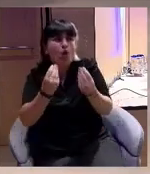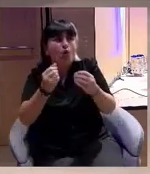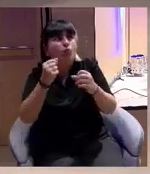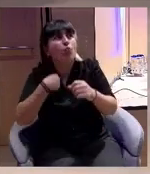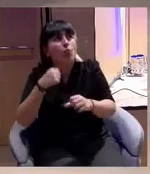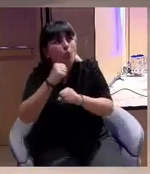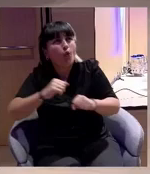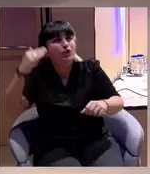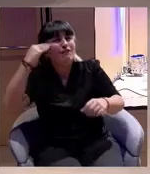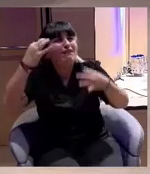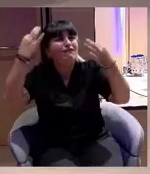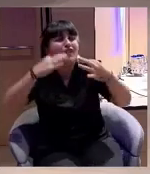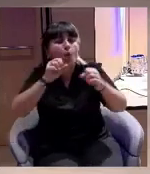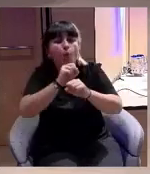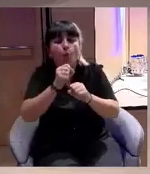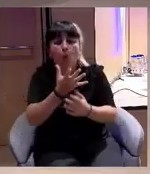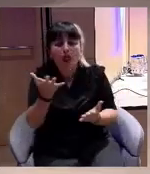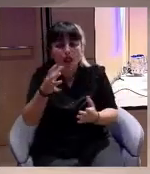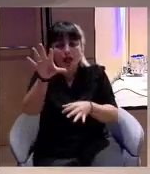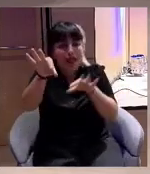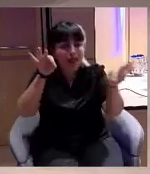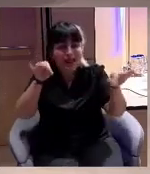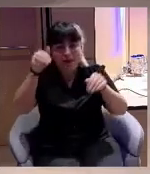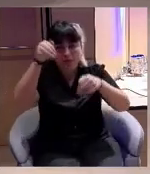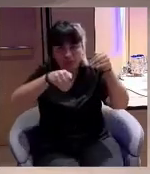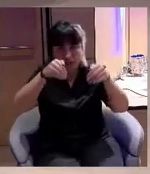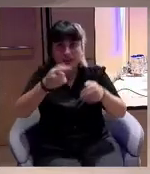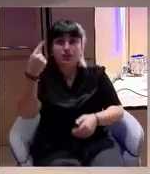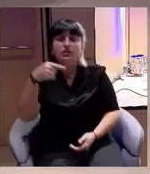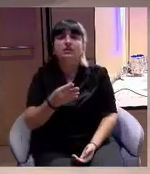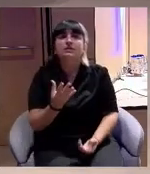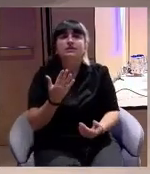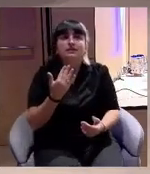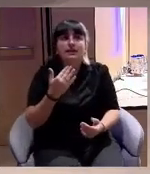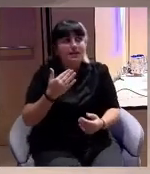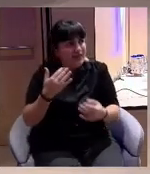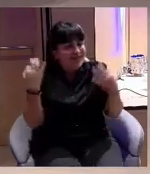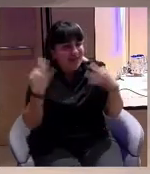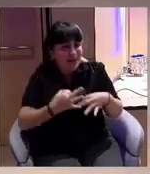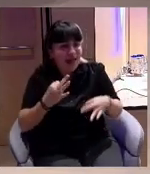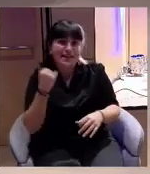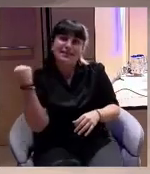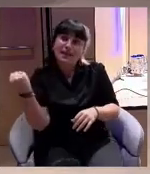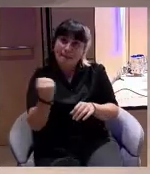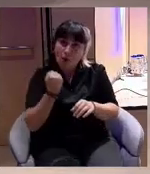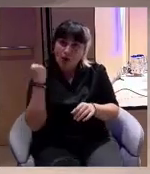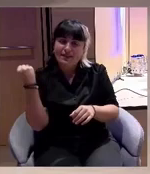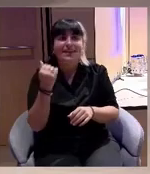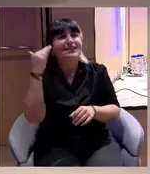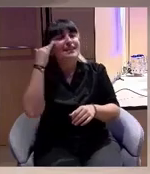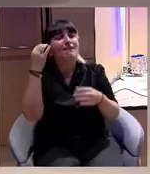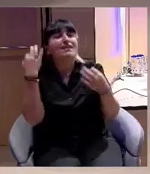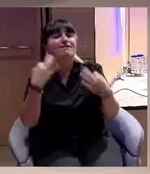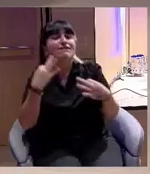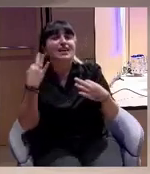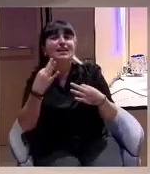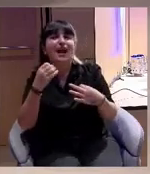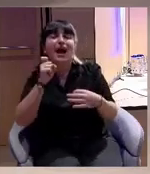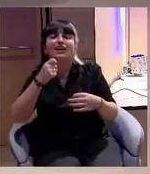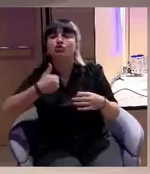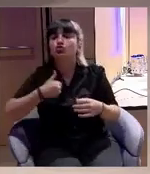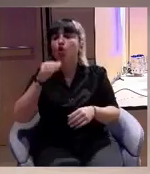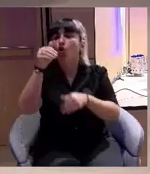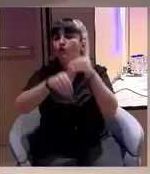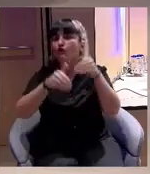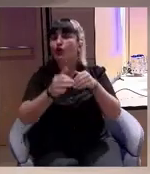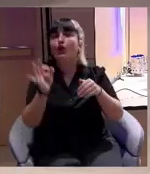no Y si es un insumo importante para decidir A quién votar o para luego